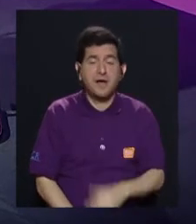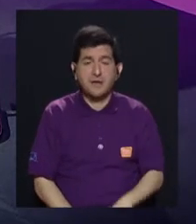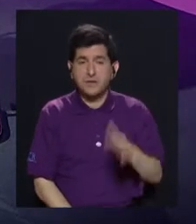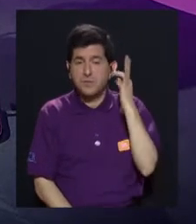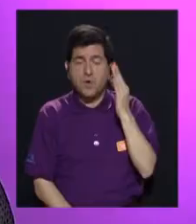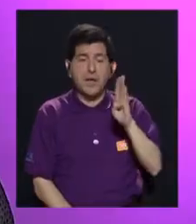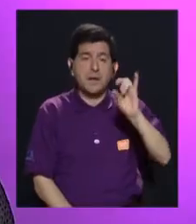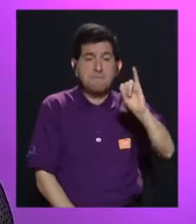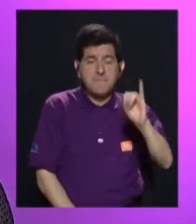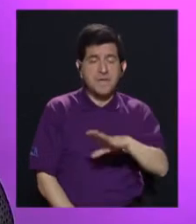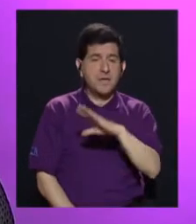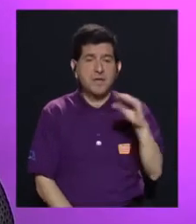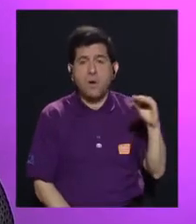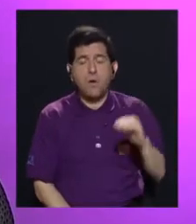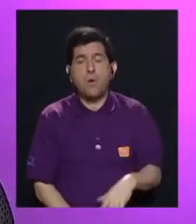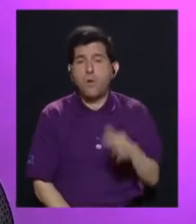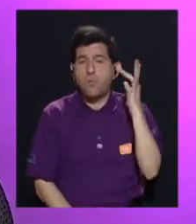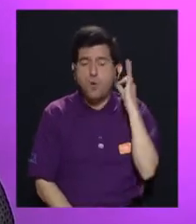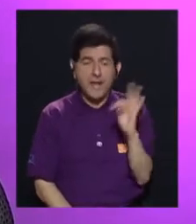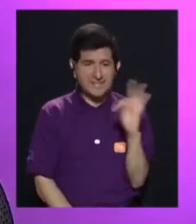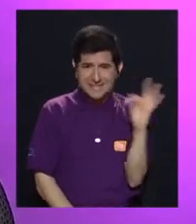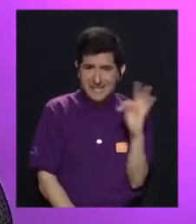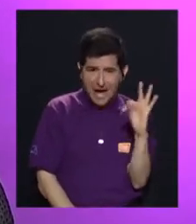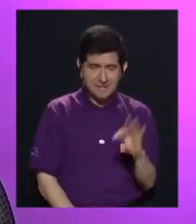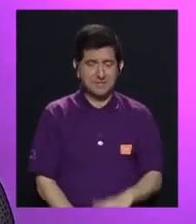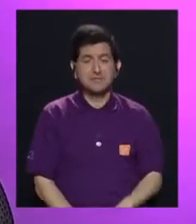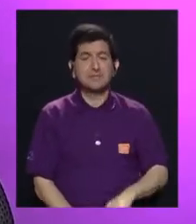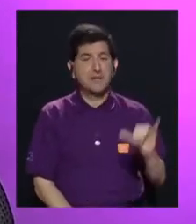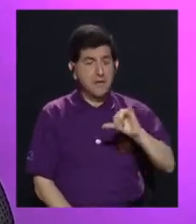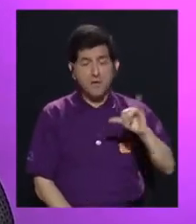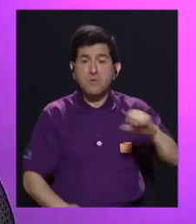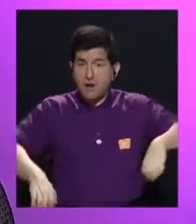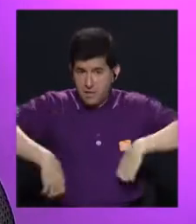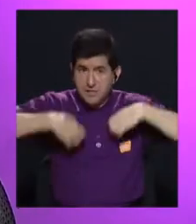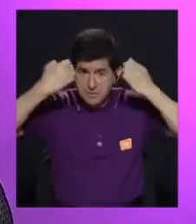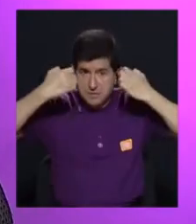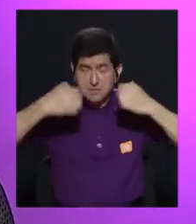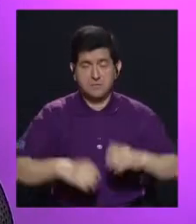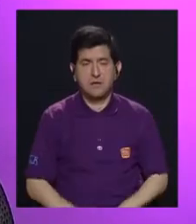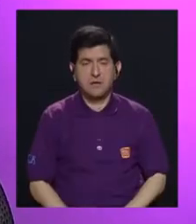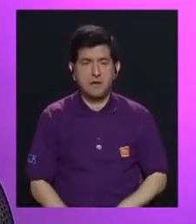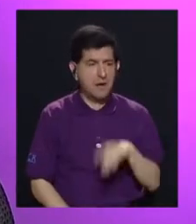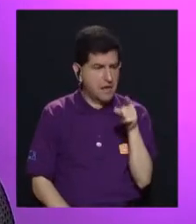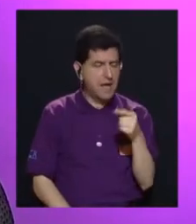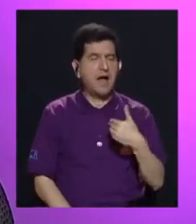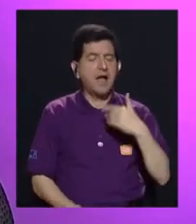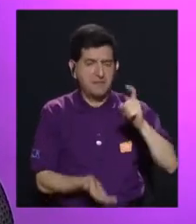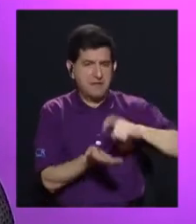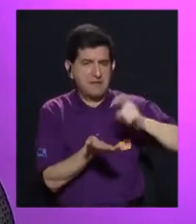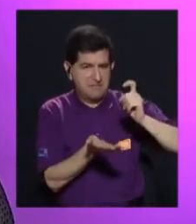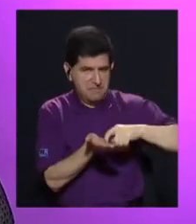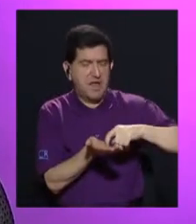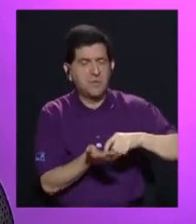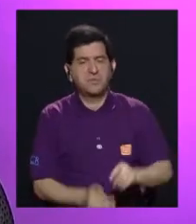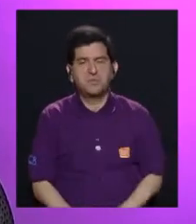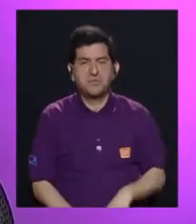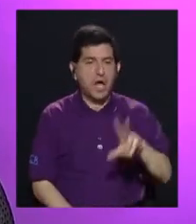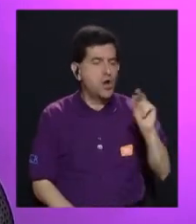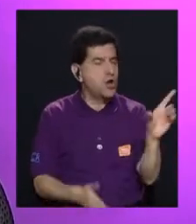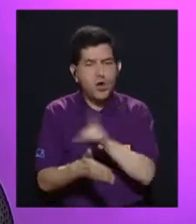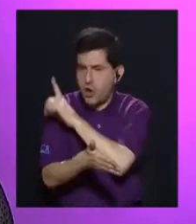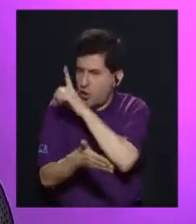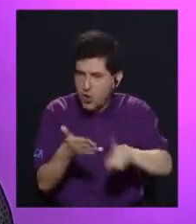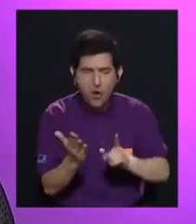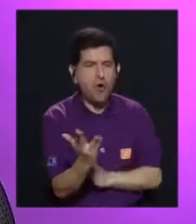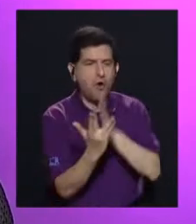mujeres bisexuales también hay mujeres trans también hay este verdad y aquí hay deudas en materia entonces de no discriminación